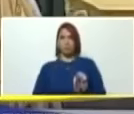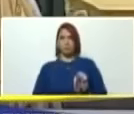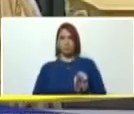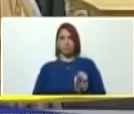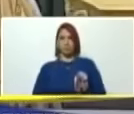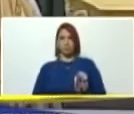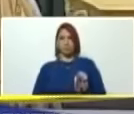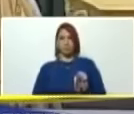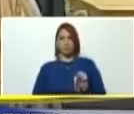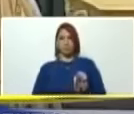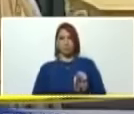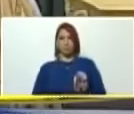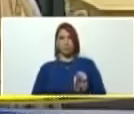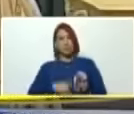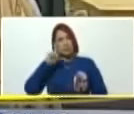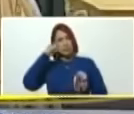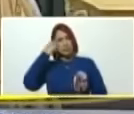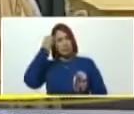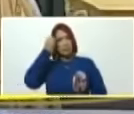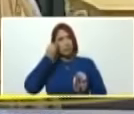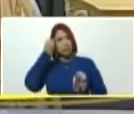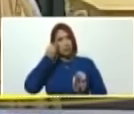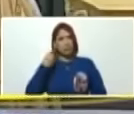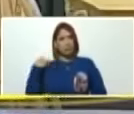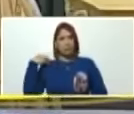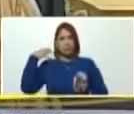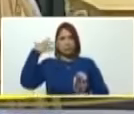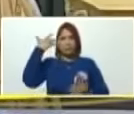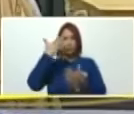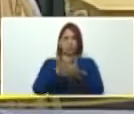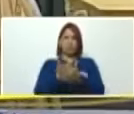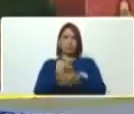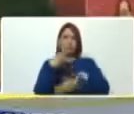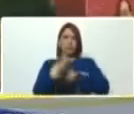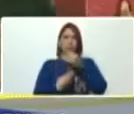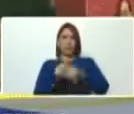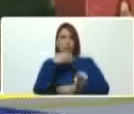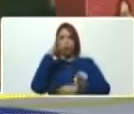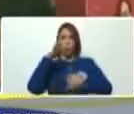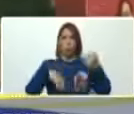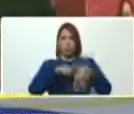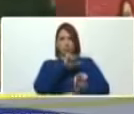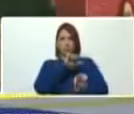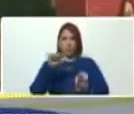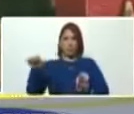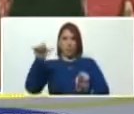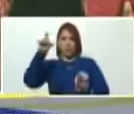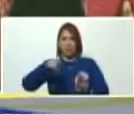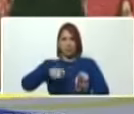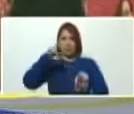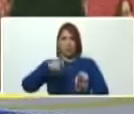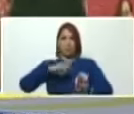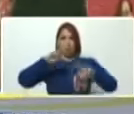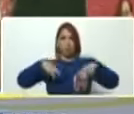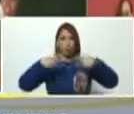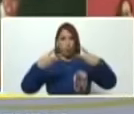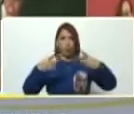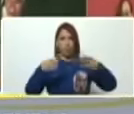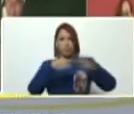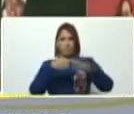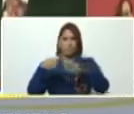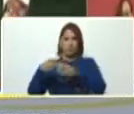y en las reflexiones que ha venido haciendo en las últimas semanas, la necesidad de un nuevo